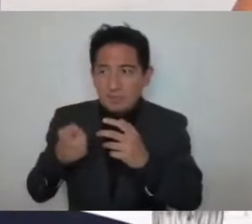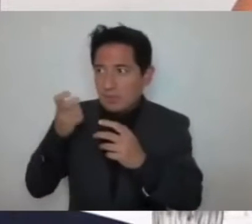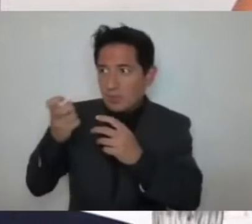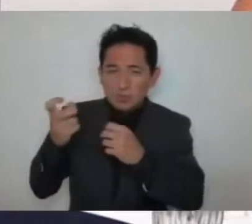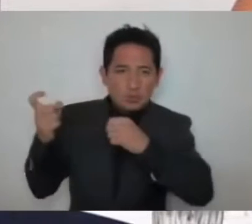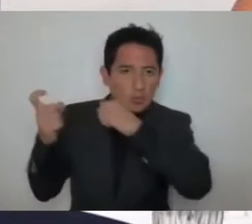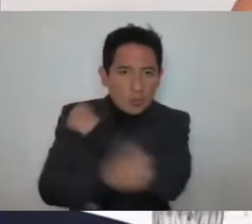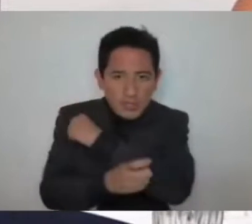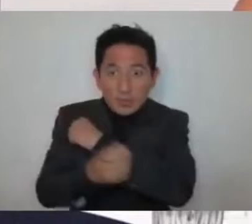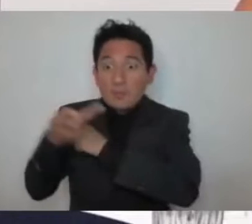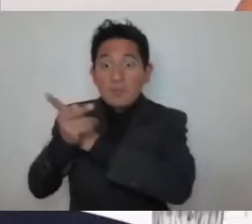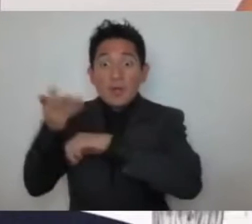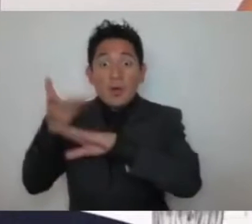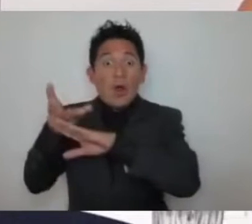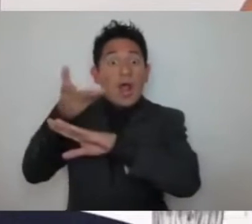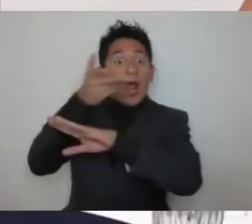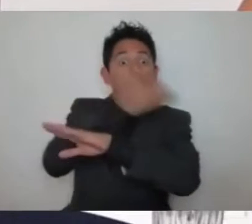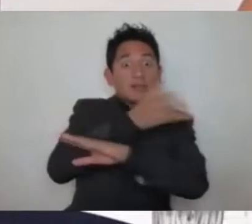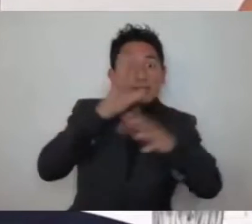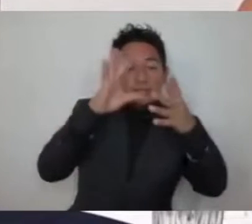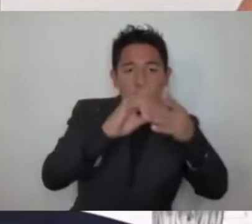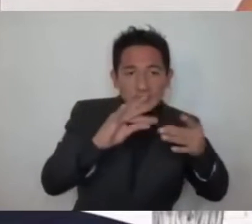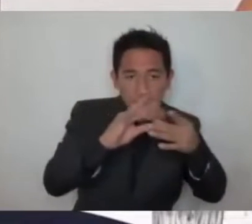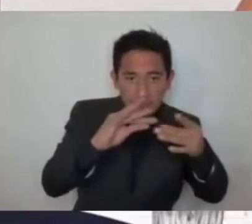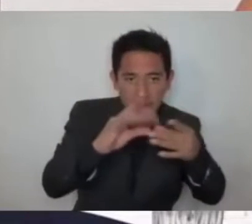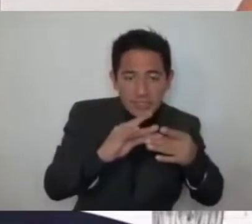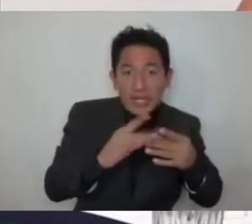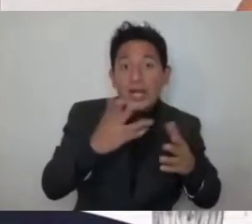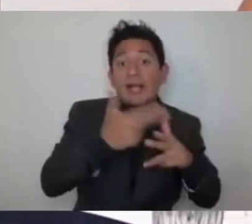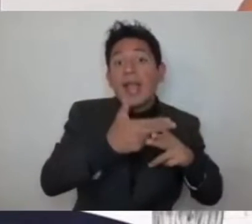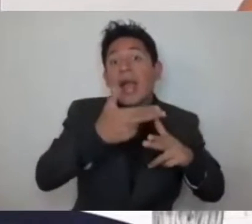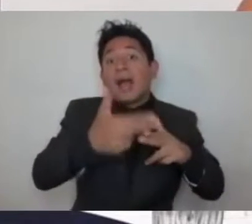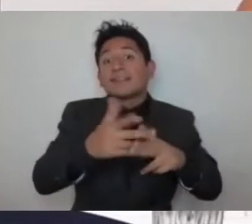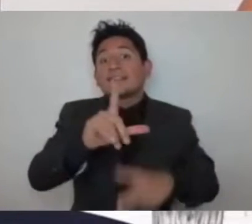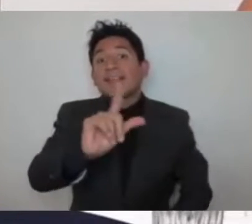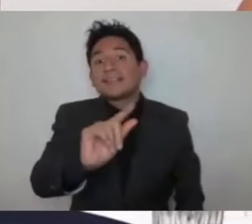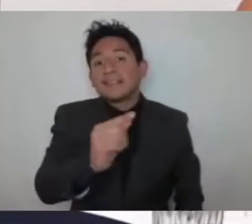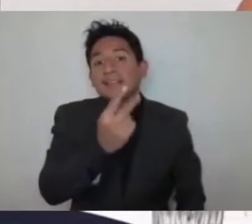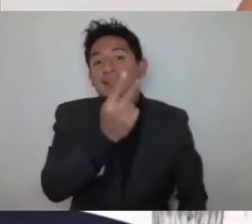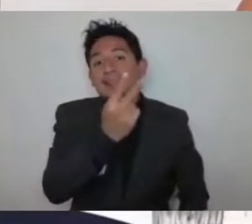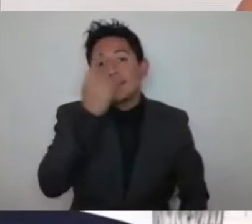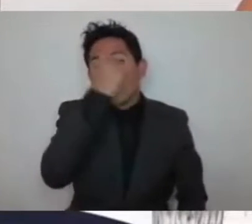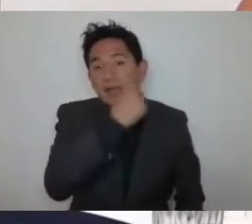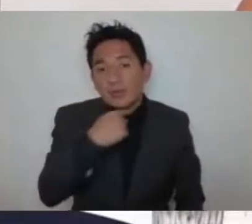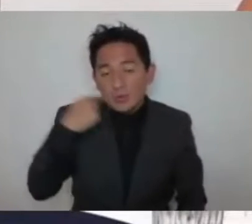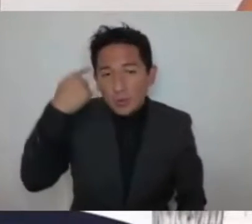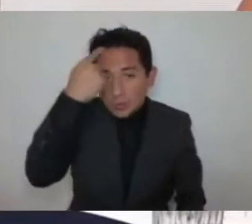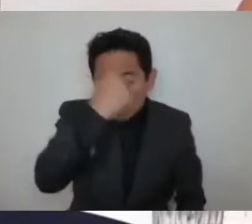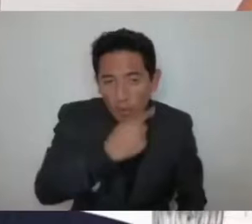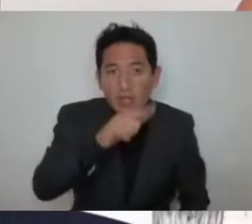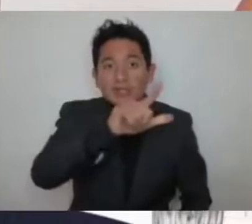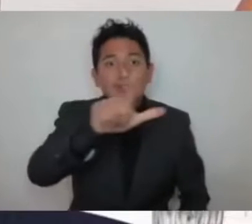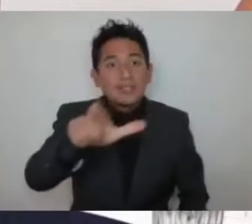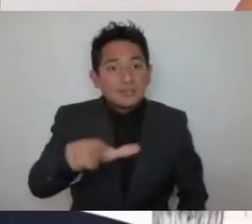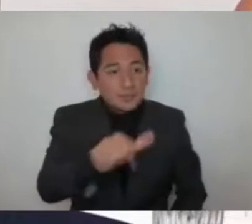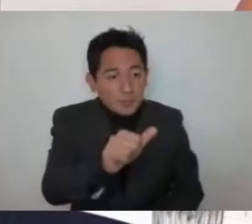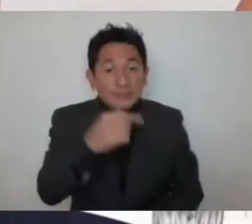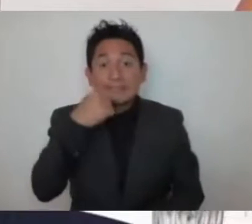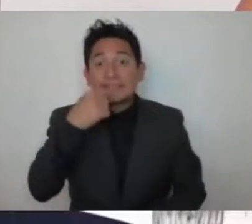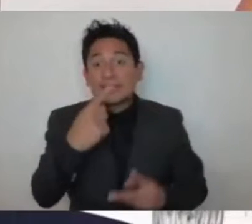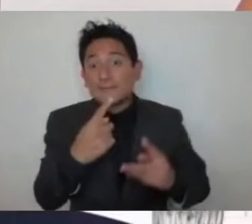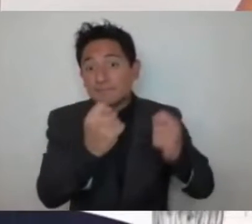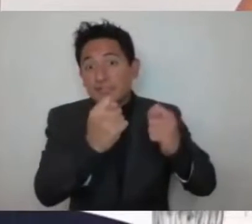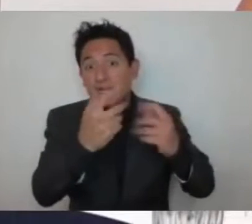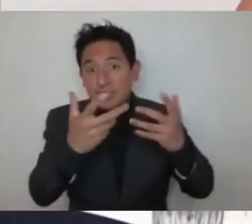horas después de la comisión de un delito todavía se podía considerar flagrancia y todo eso ha surgido de pues del conocimiento de casos ante la Corte o los controles